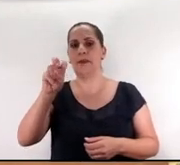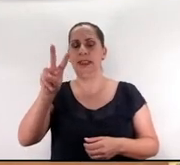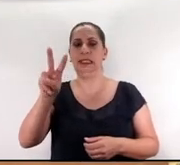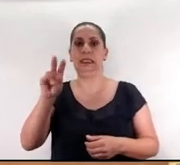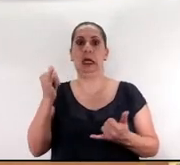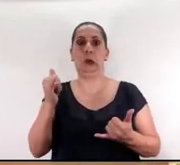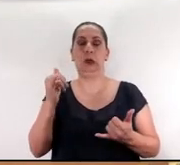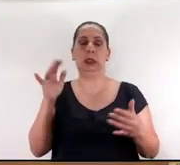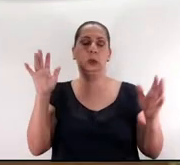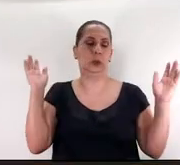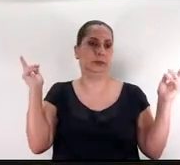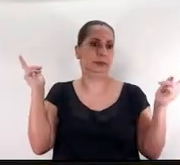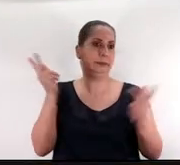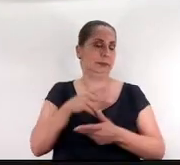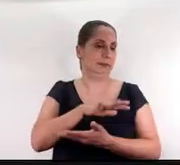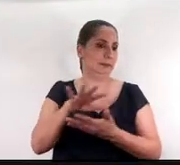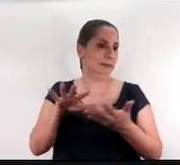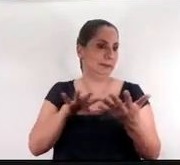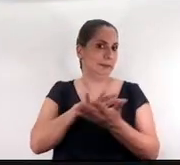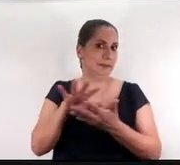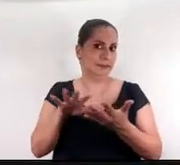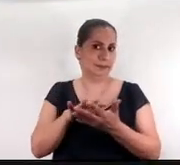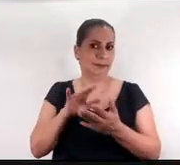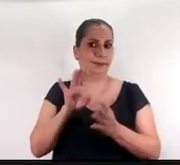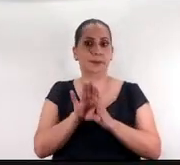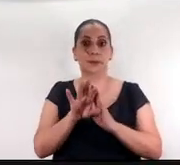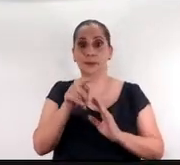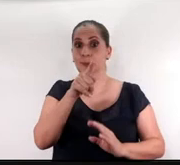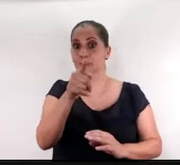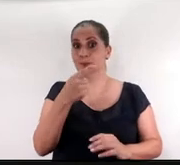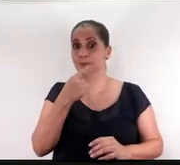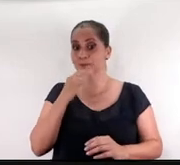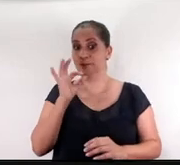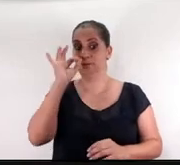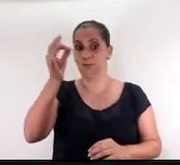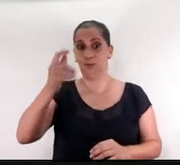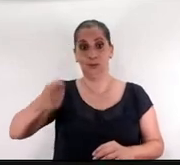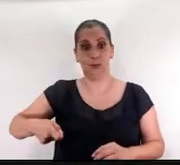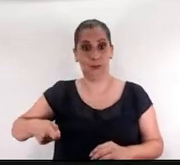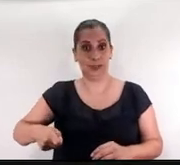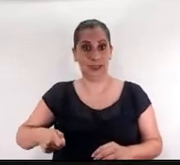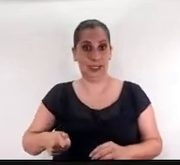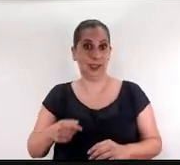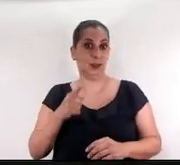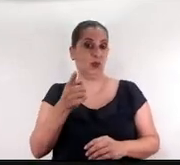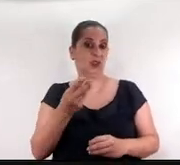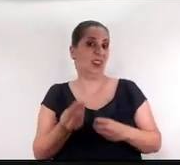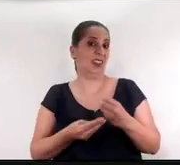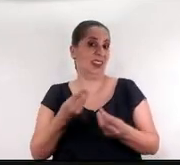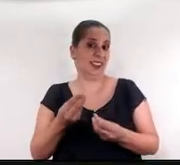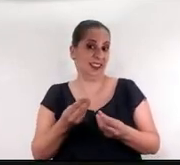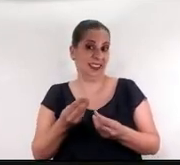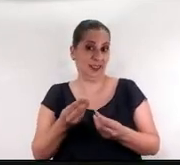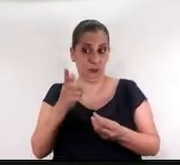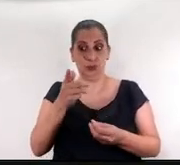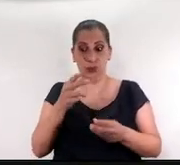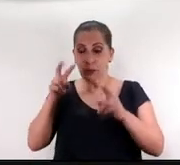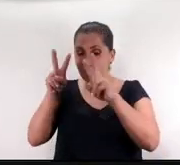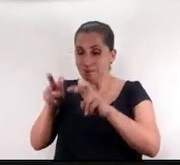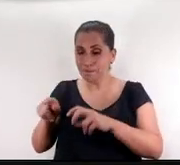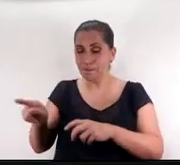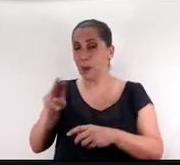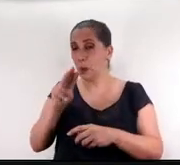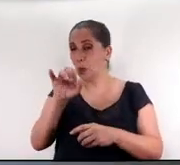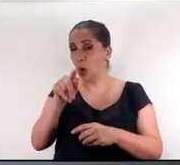Rodolfo, como bien lo menciona usted, si mañana es presidente de la República, ¿intervendría el MOP, el Conavi,